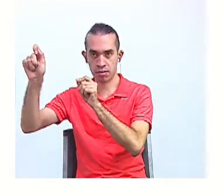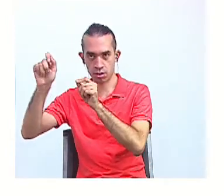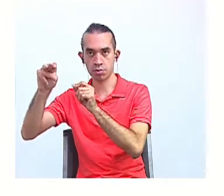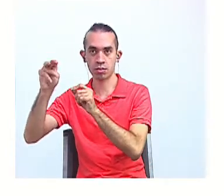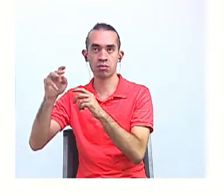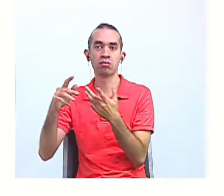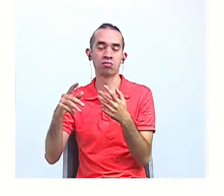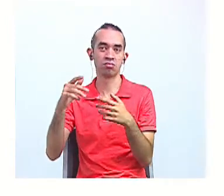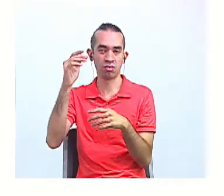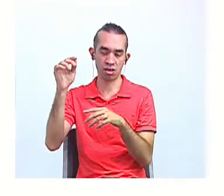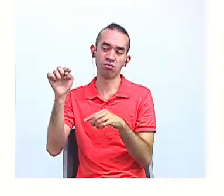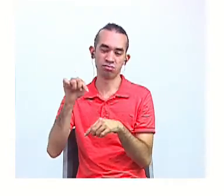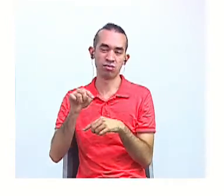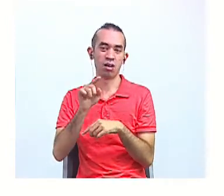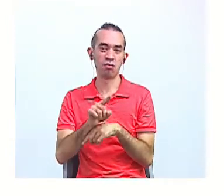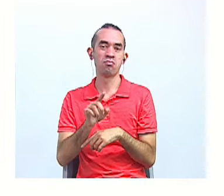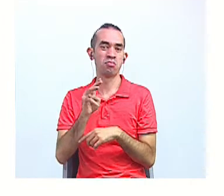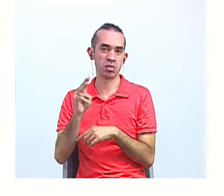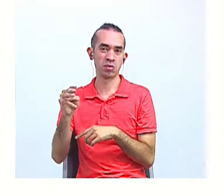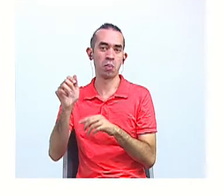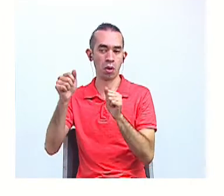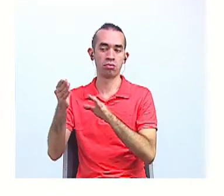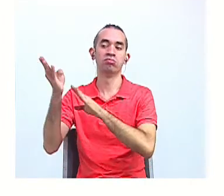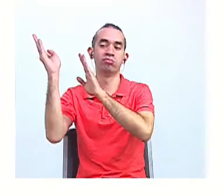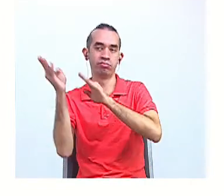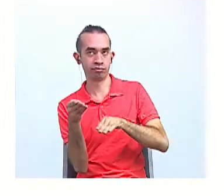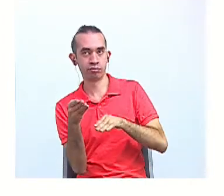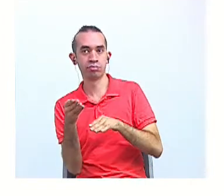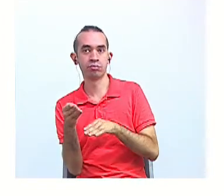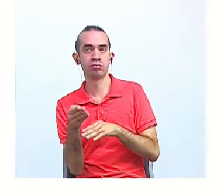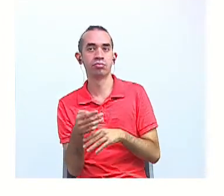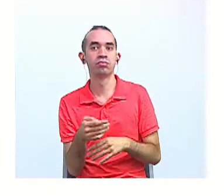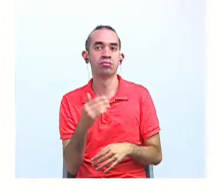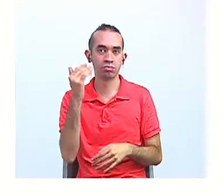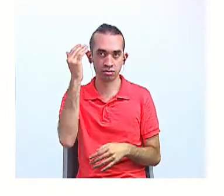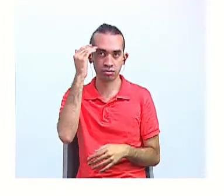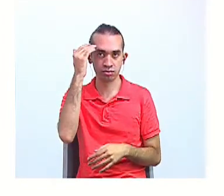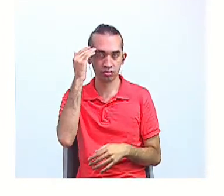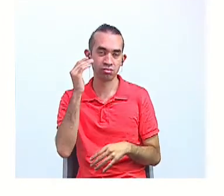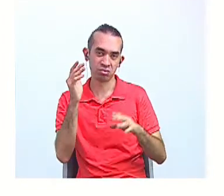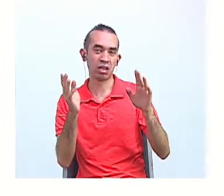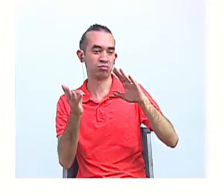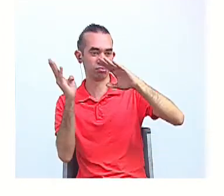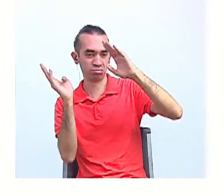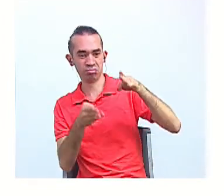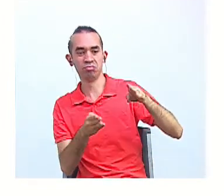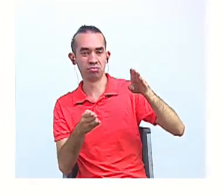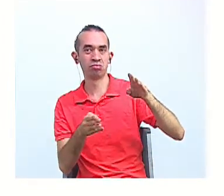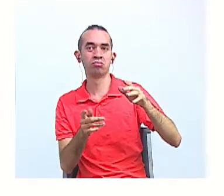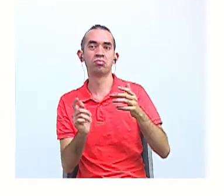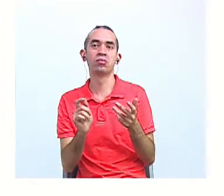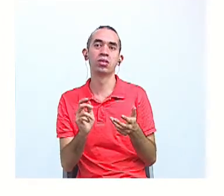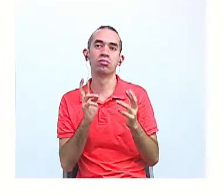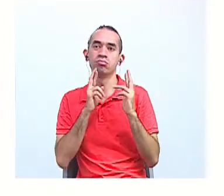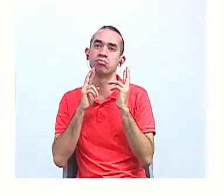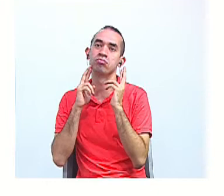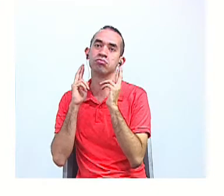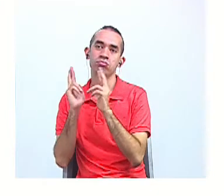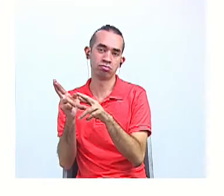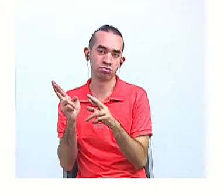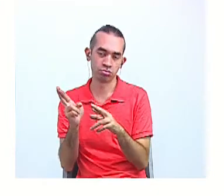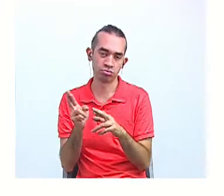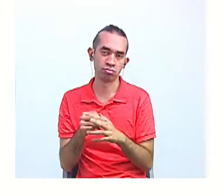en el denominador para poder simplificar milímetros con milímetros y convertir en este momento